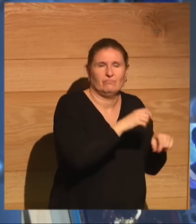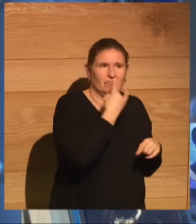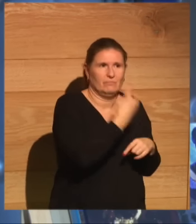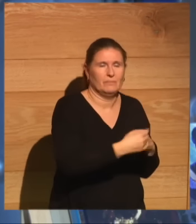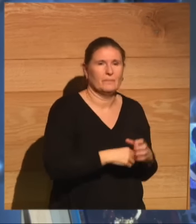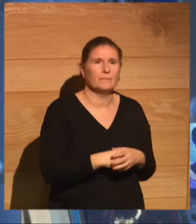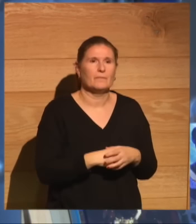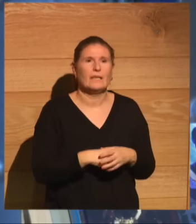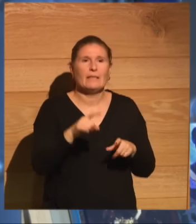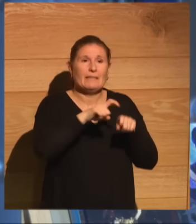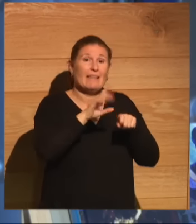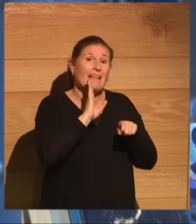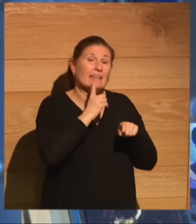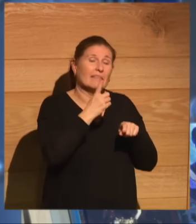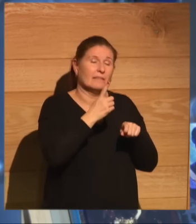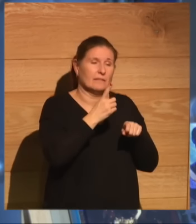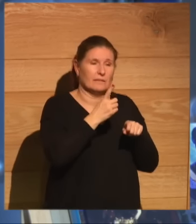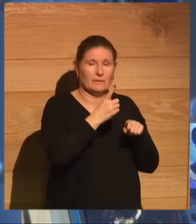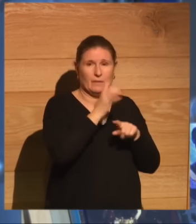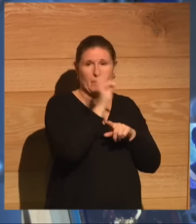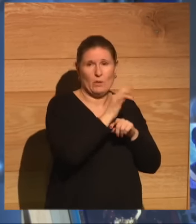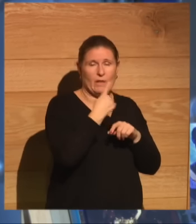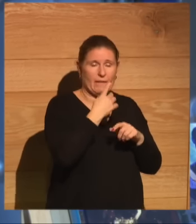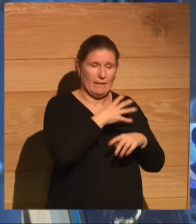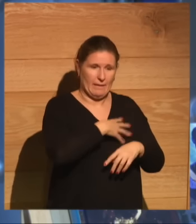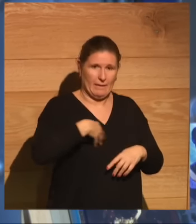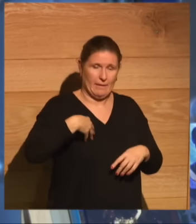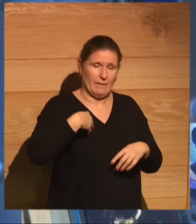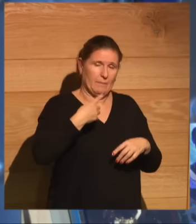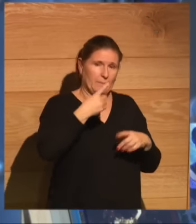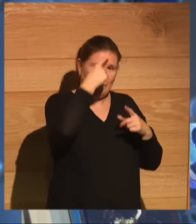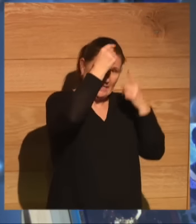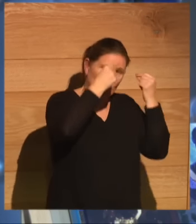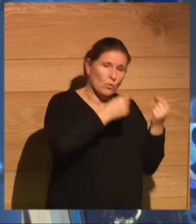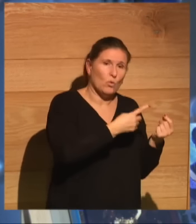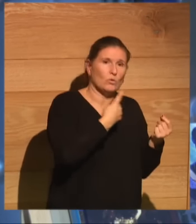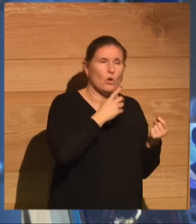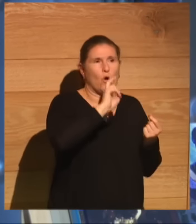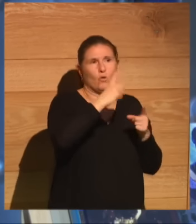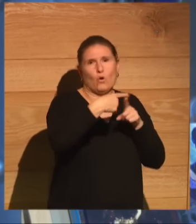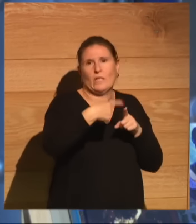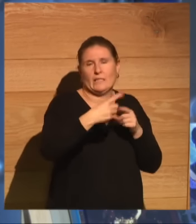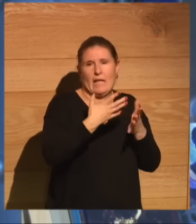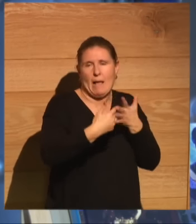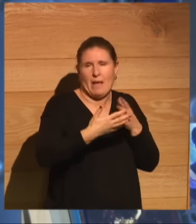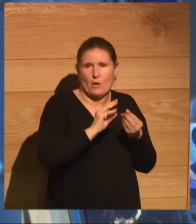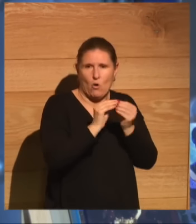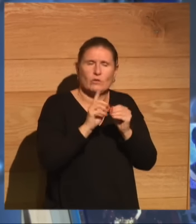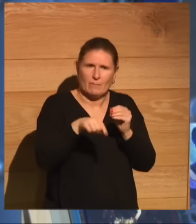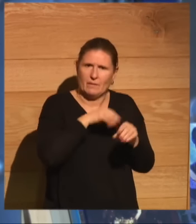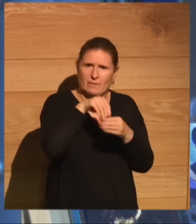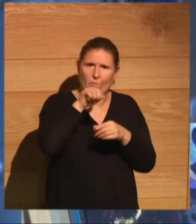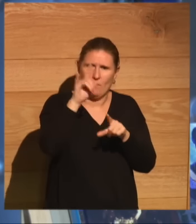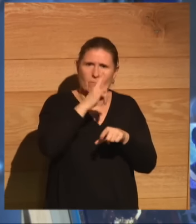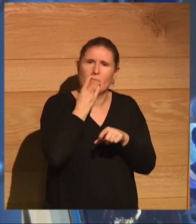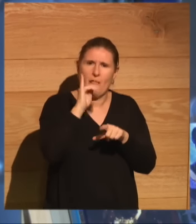metido en Beetlejuice, que mete de repente cosas animadas a mano, o como hace en Pee Wee Herman. De repente hay un